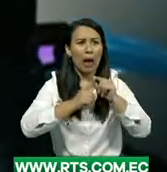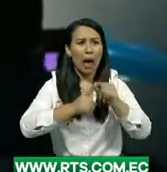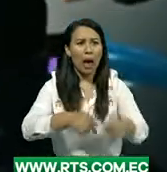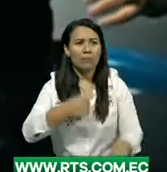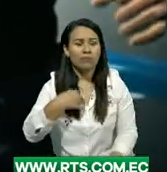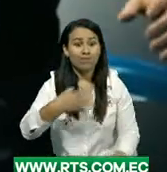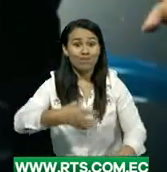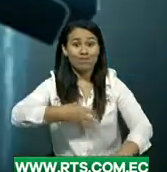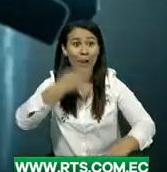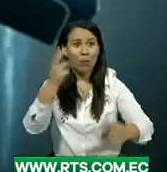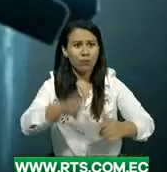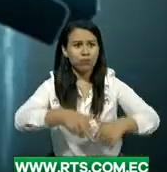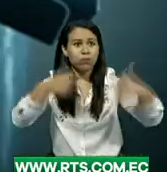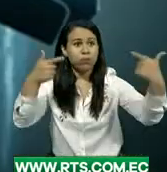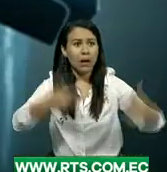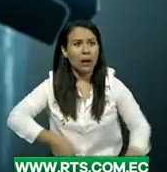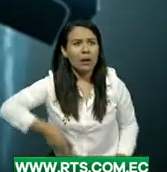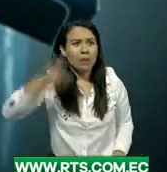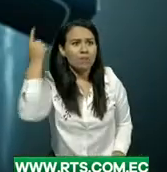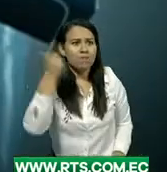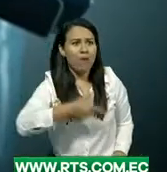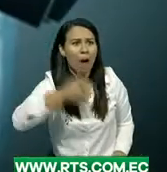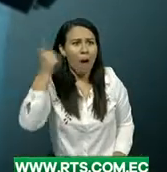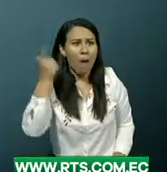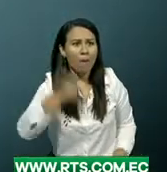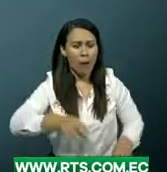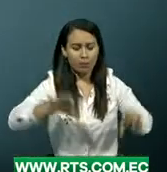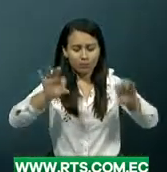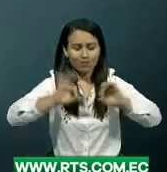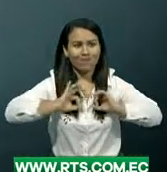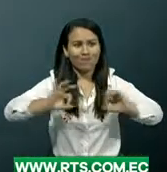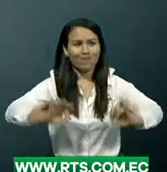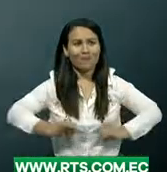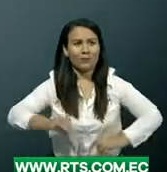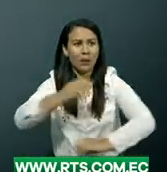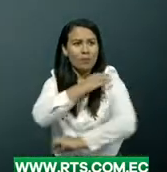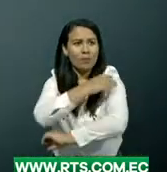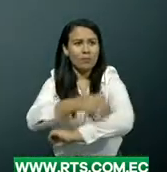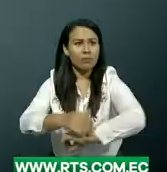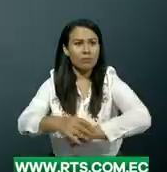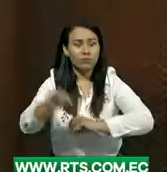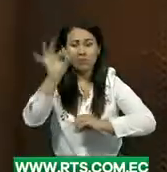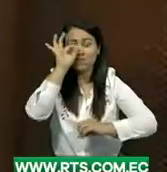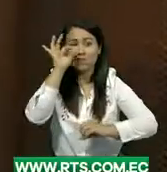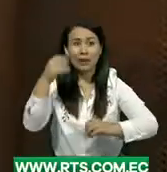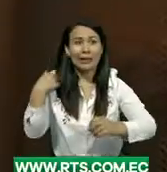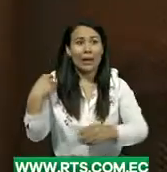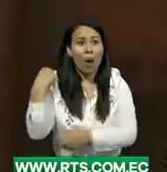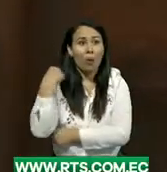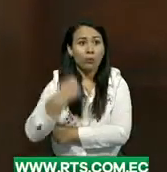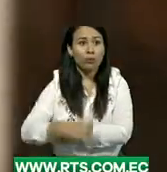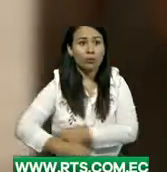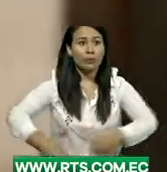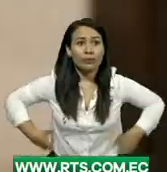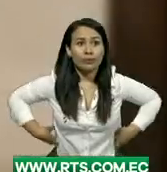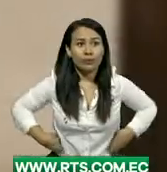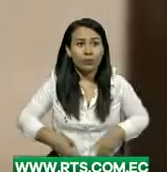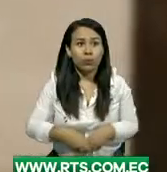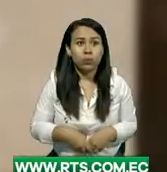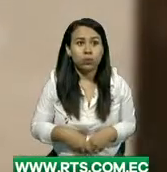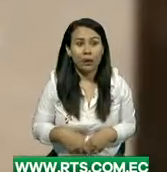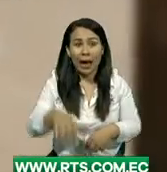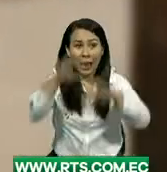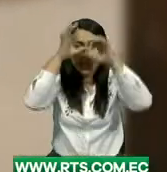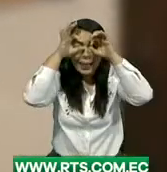fuego canse a quemarropa en el pecho tiene tiene en el pecho en el brazo y las que dan aliento talón bolso en un canguro los